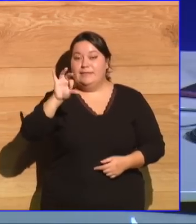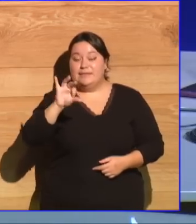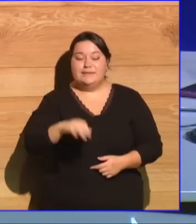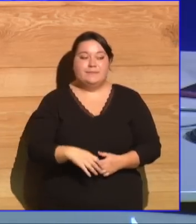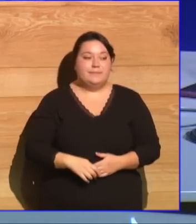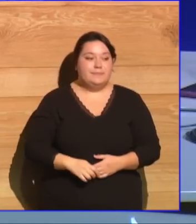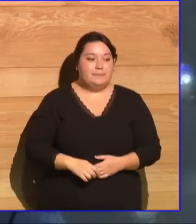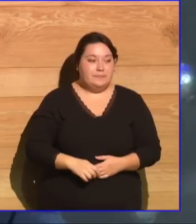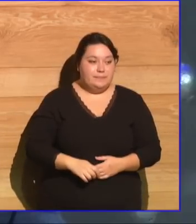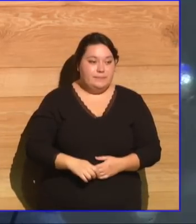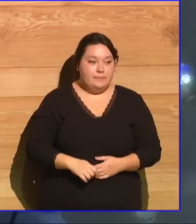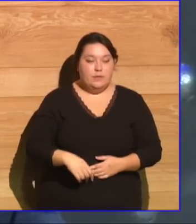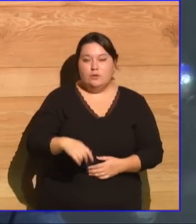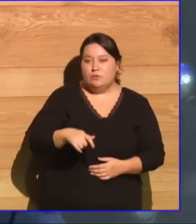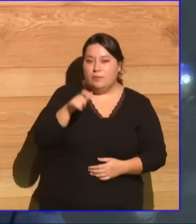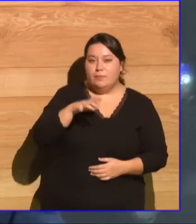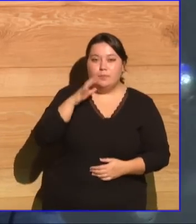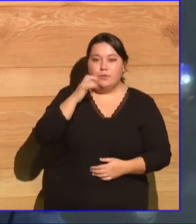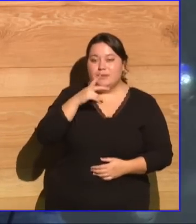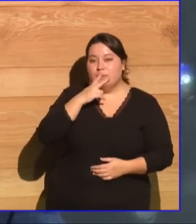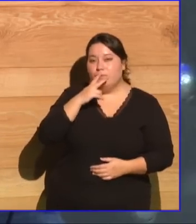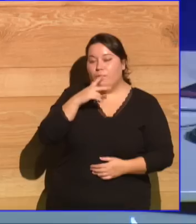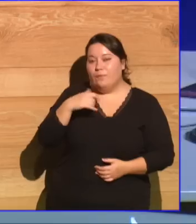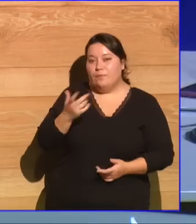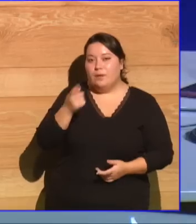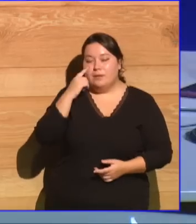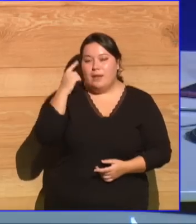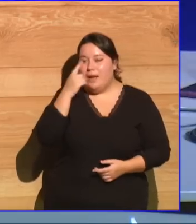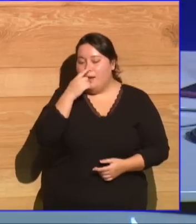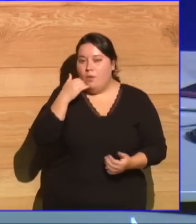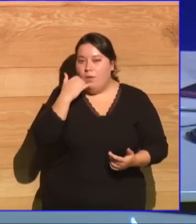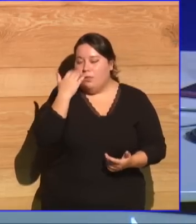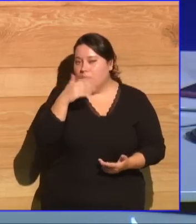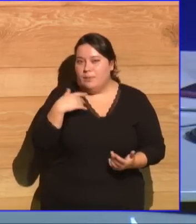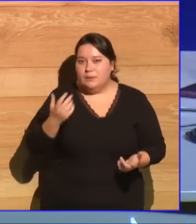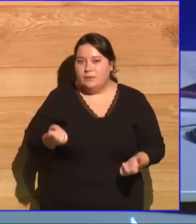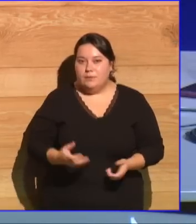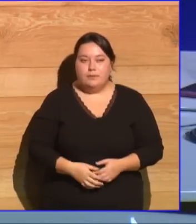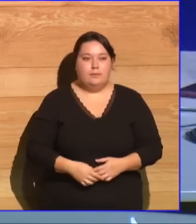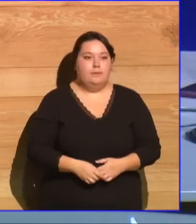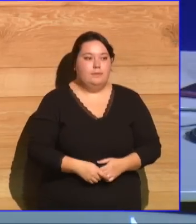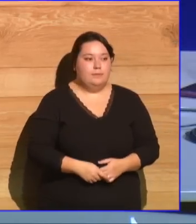Frack, ti es una señora que le fuma a la gente a la cara. Smoking in your eyes o frack in your eyes también es otra.